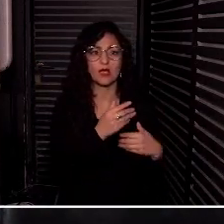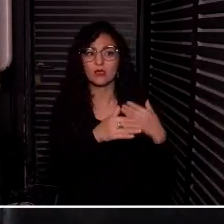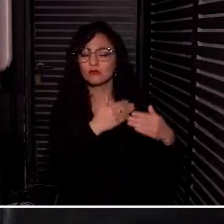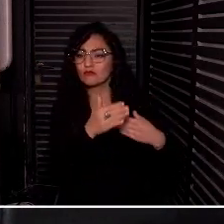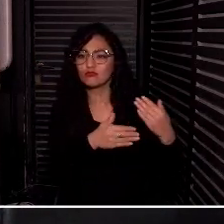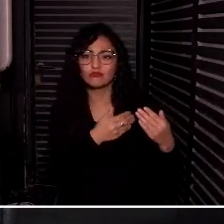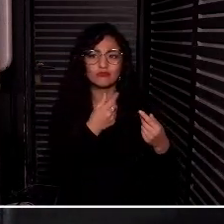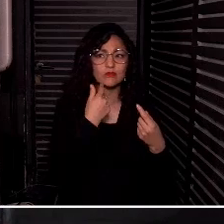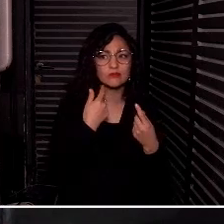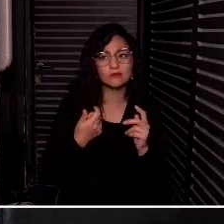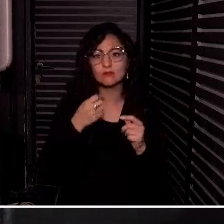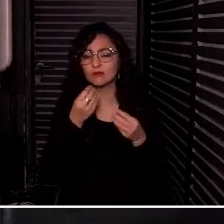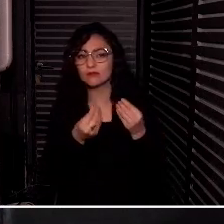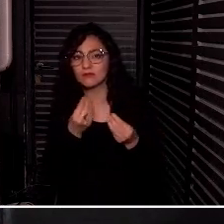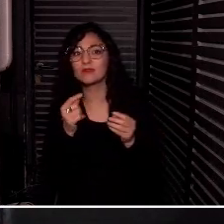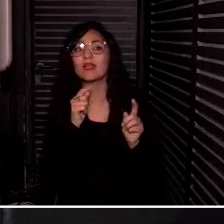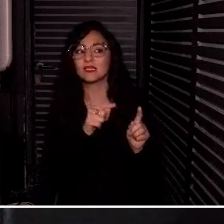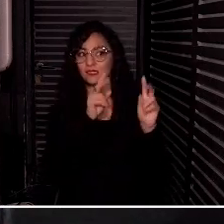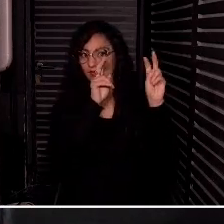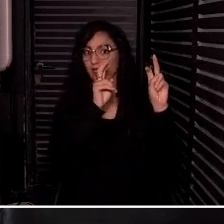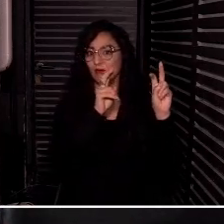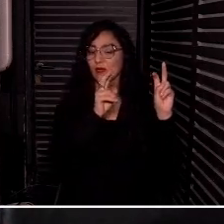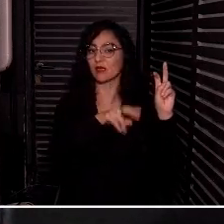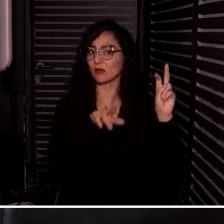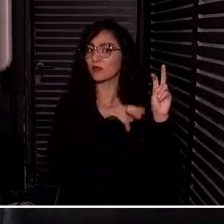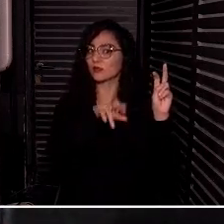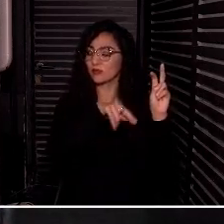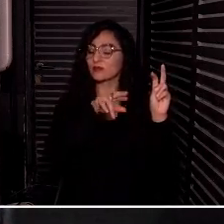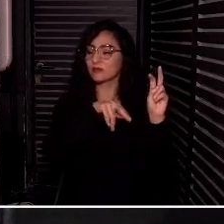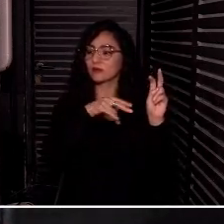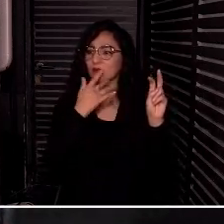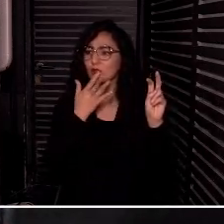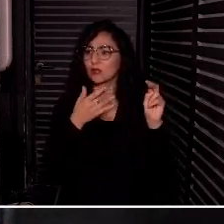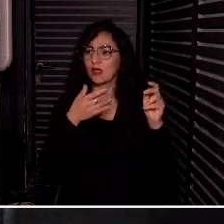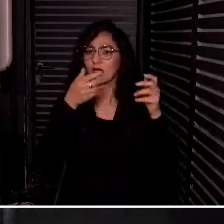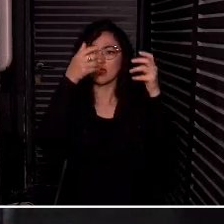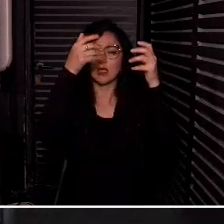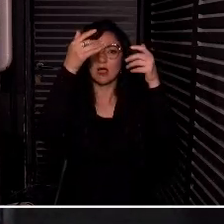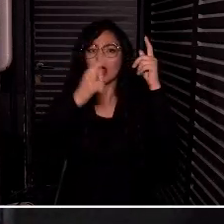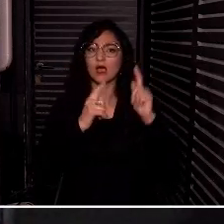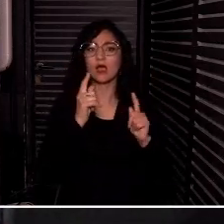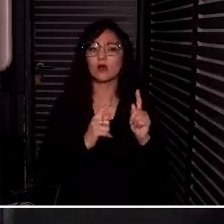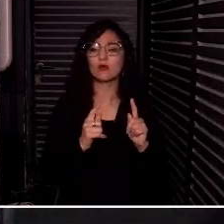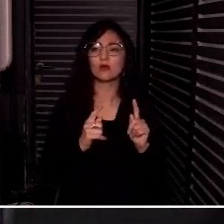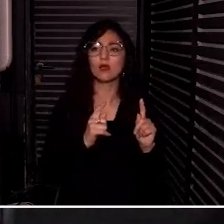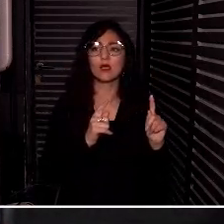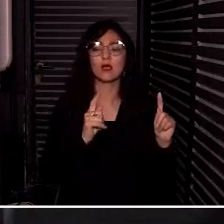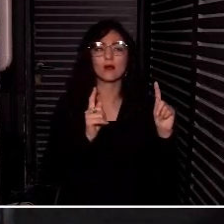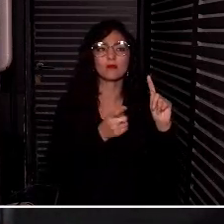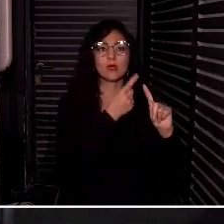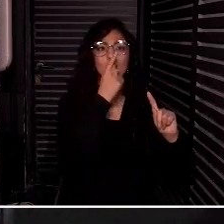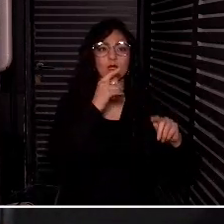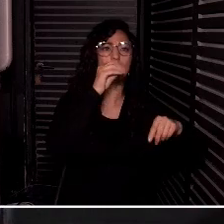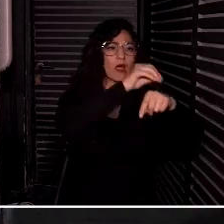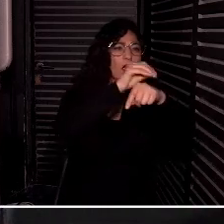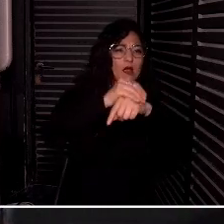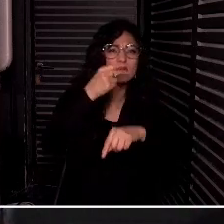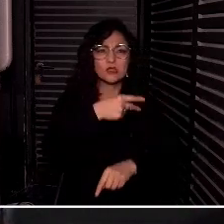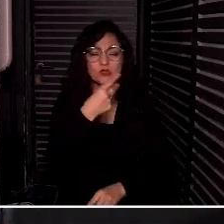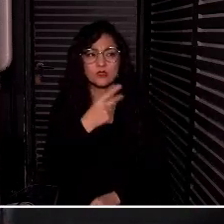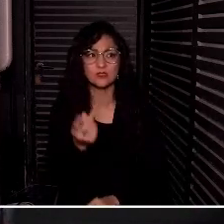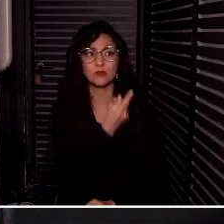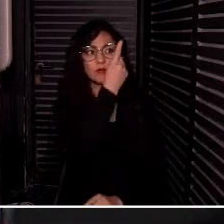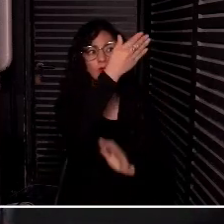tuvo eh pero era el tema pero el tema Por qué hay medios de comunicación que lo tienen en la primera eh